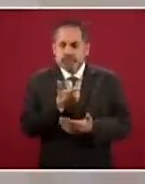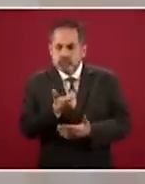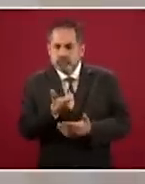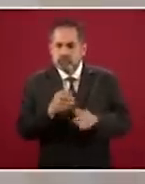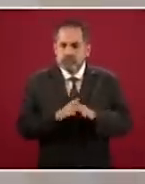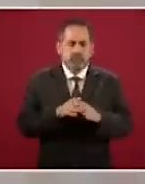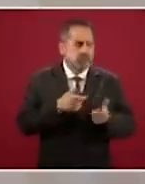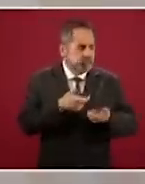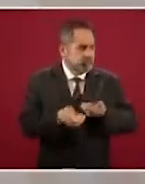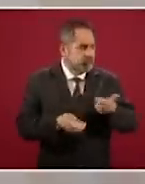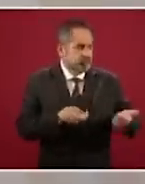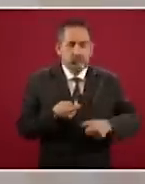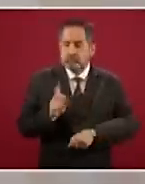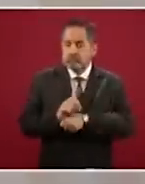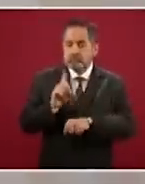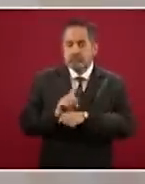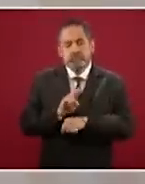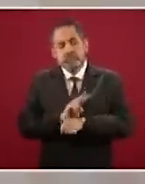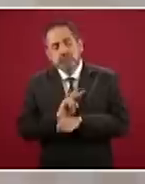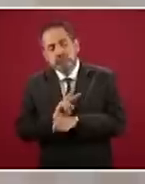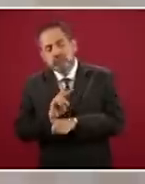diario